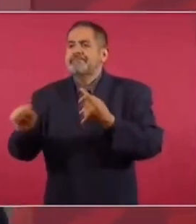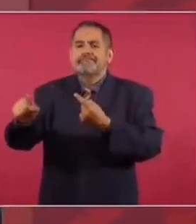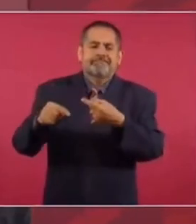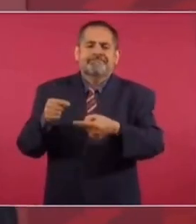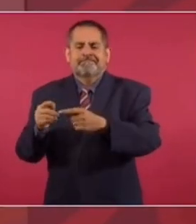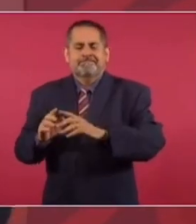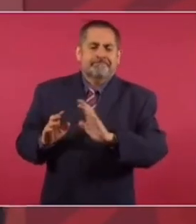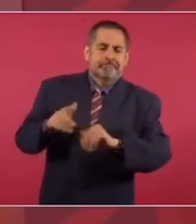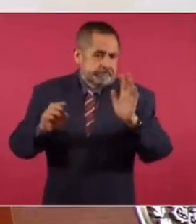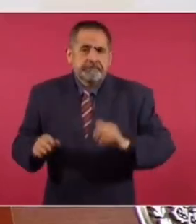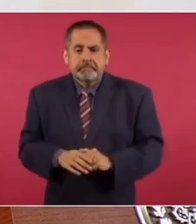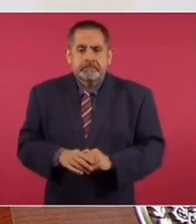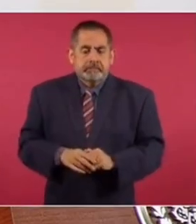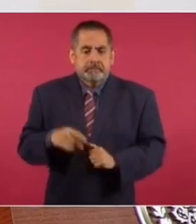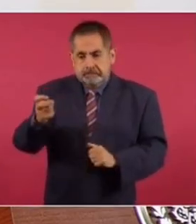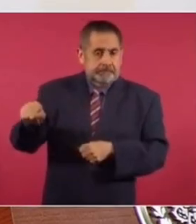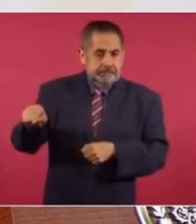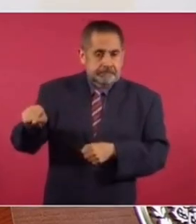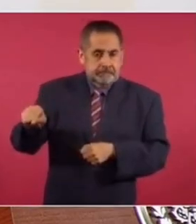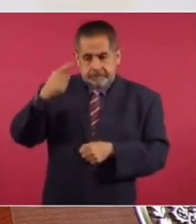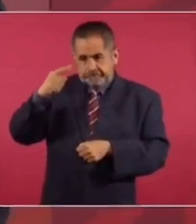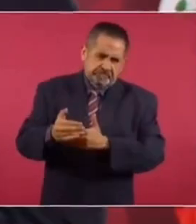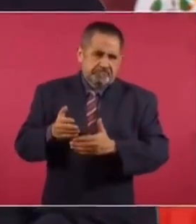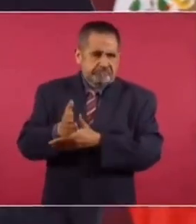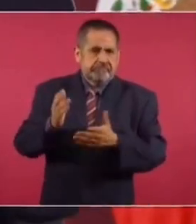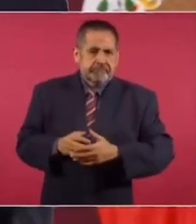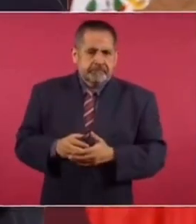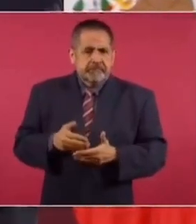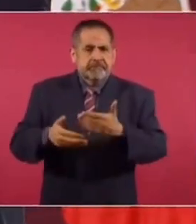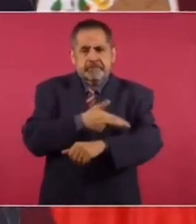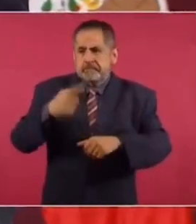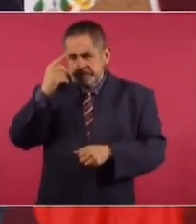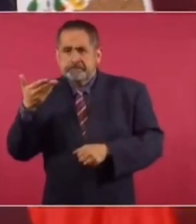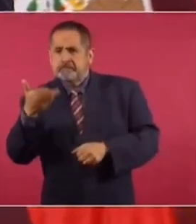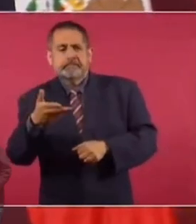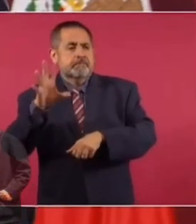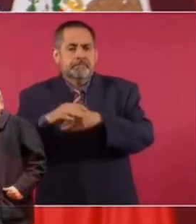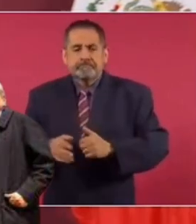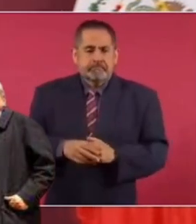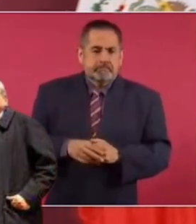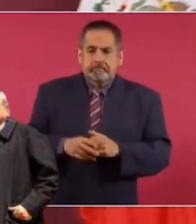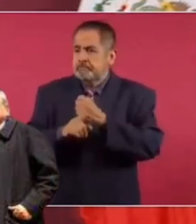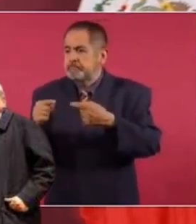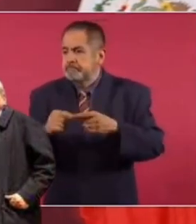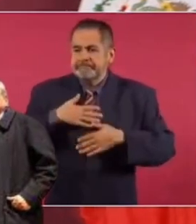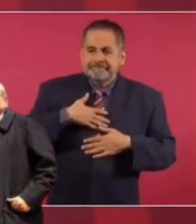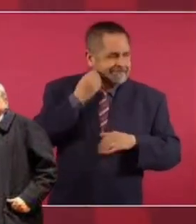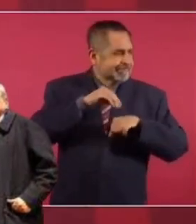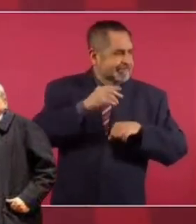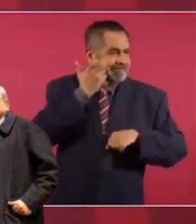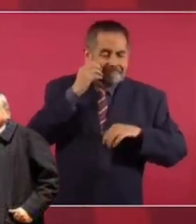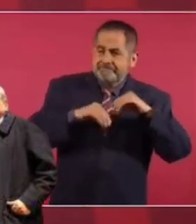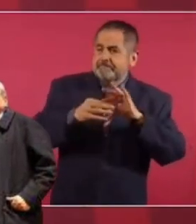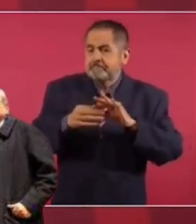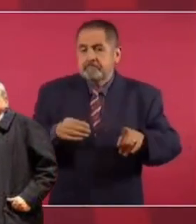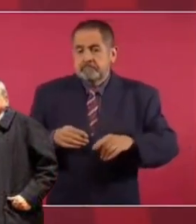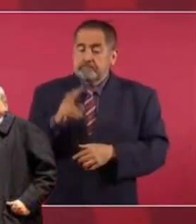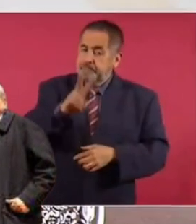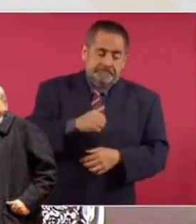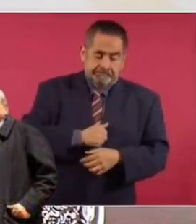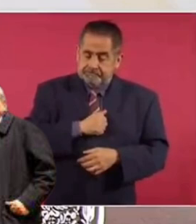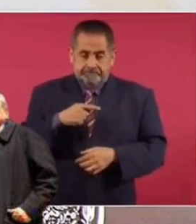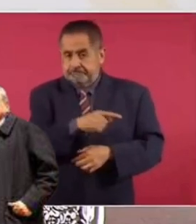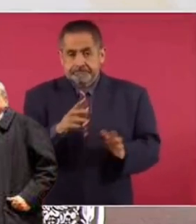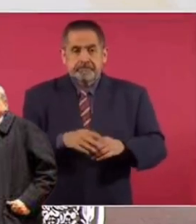gentes que no quisieran que se llevara a cabo el proceso de solicitar las órdenes de aprehensión. Y en este caso, lo más